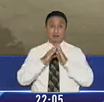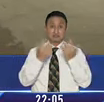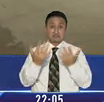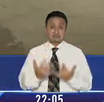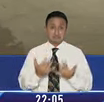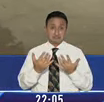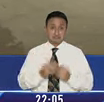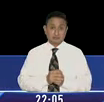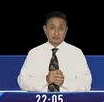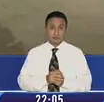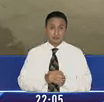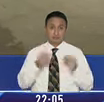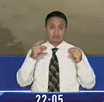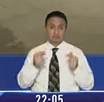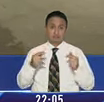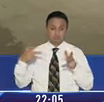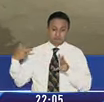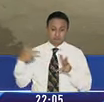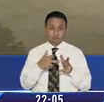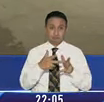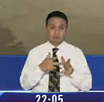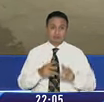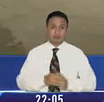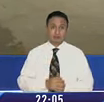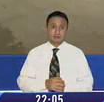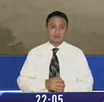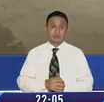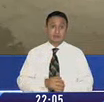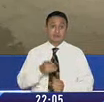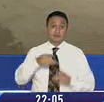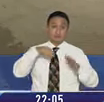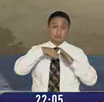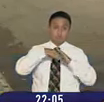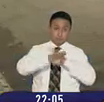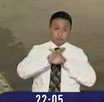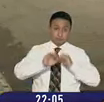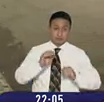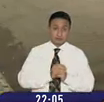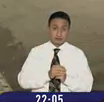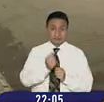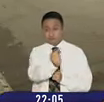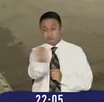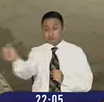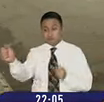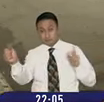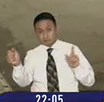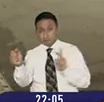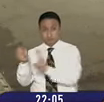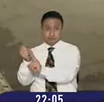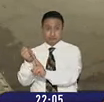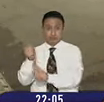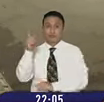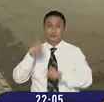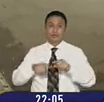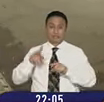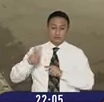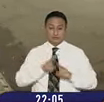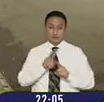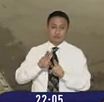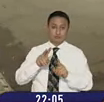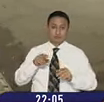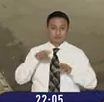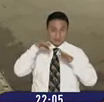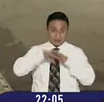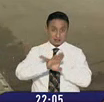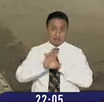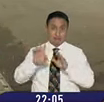casa. Abruptamente son interceptados y pese a su intento de huir abriendo la puerta para ingresar, son perseguidos